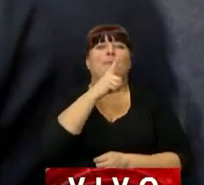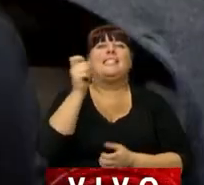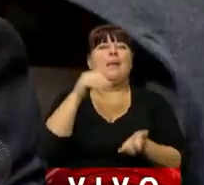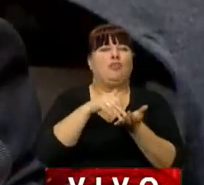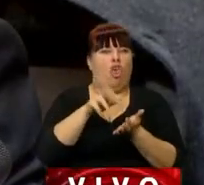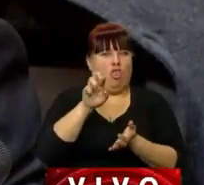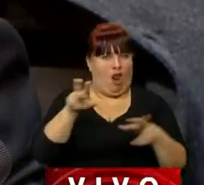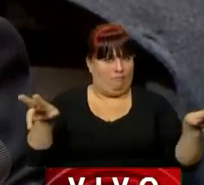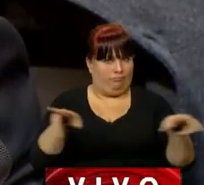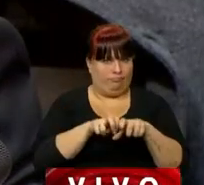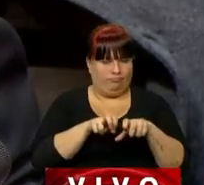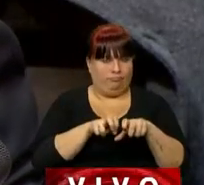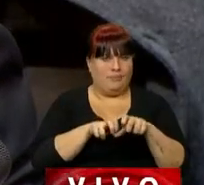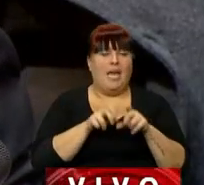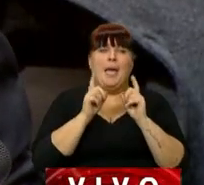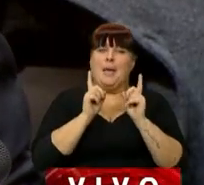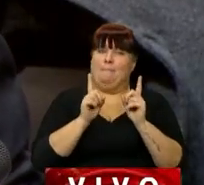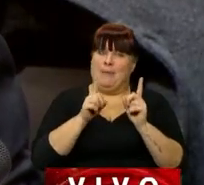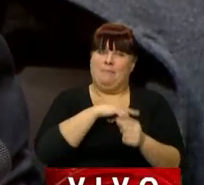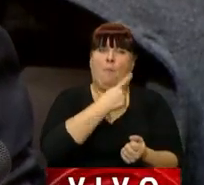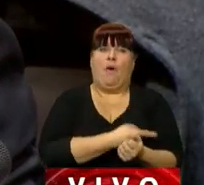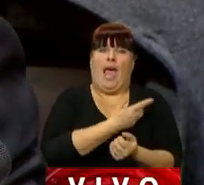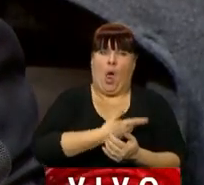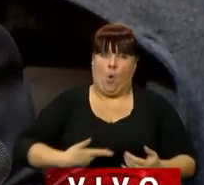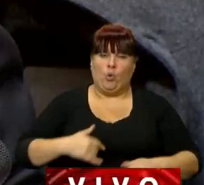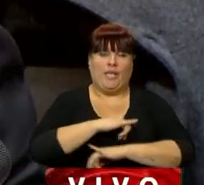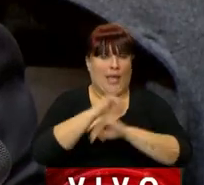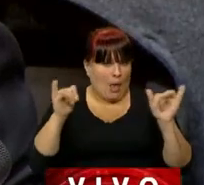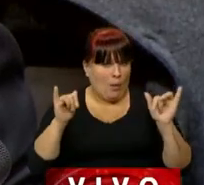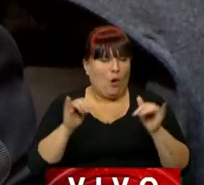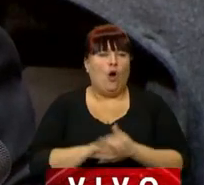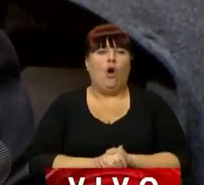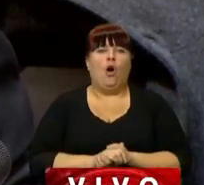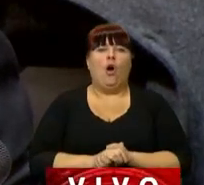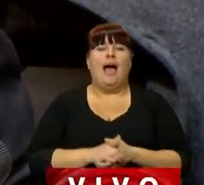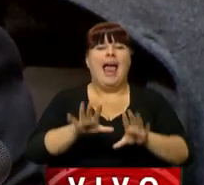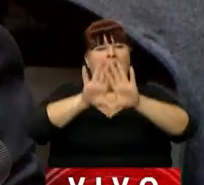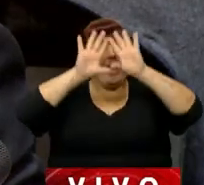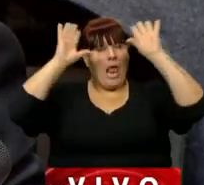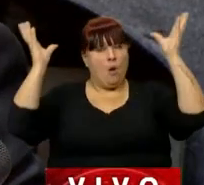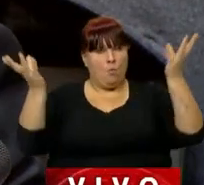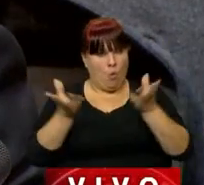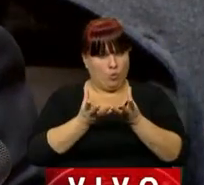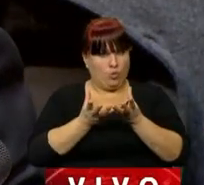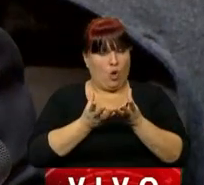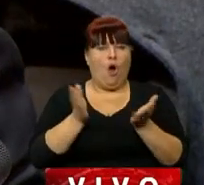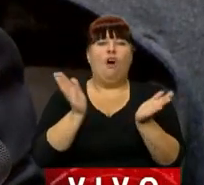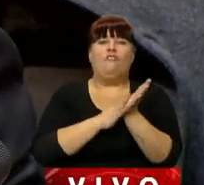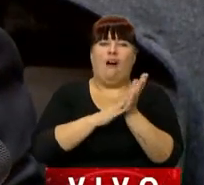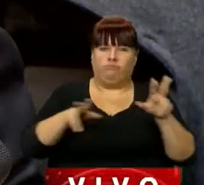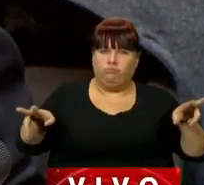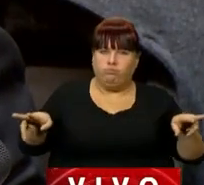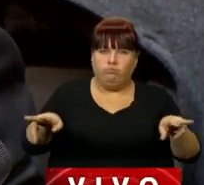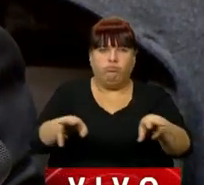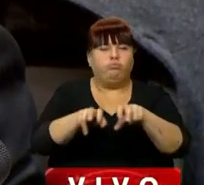2.100 millones de dólares. Y el mismo mensaje del Poder Ejecutivo dice que a nivel mundial la facturación